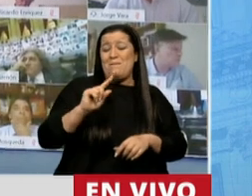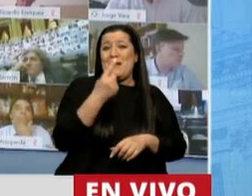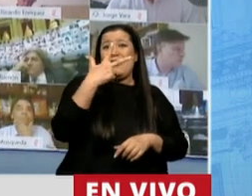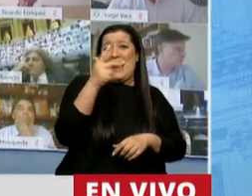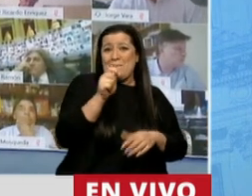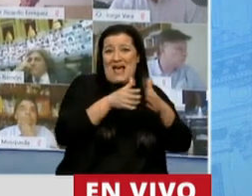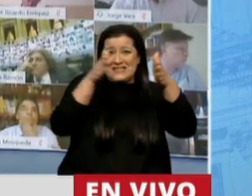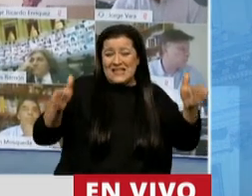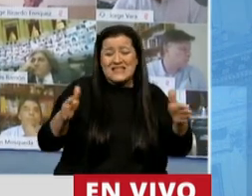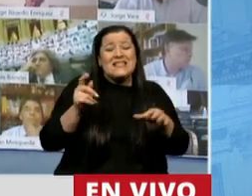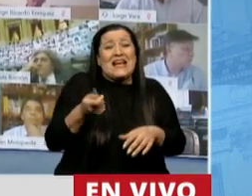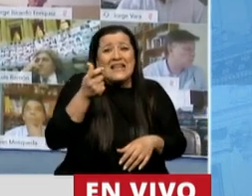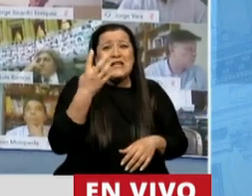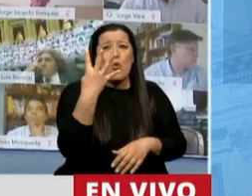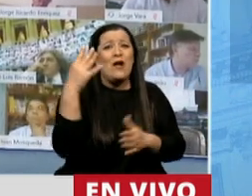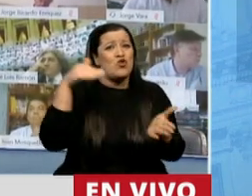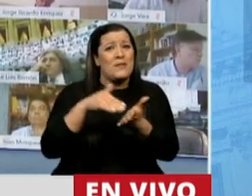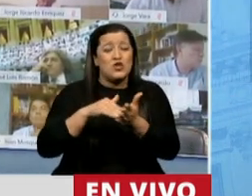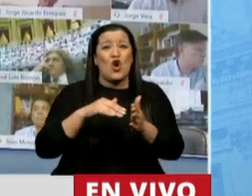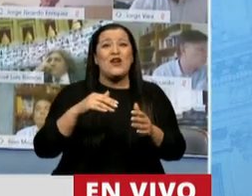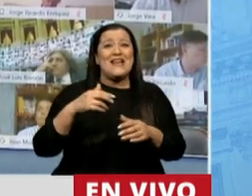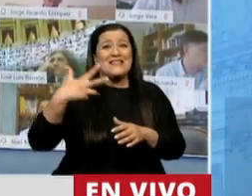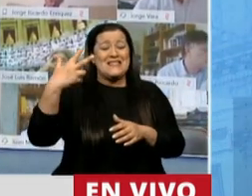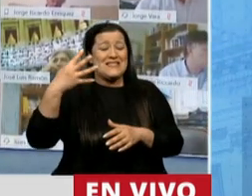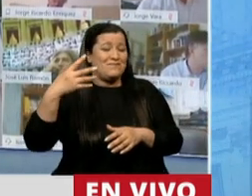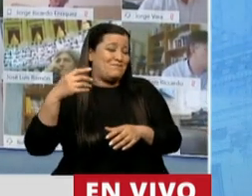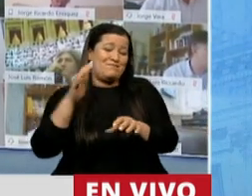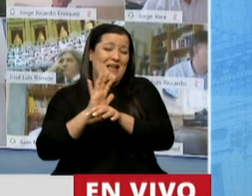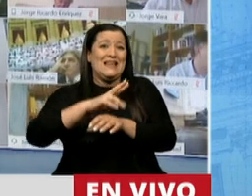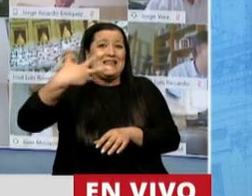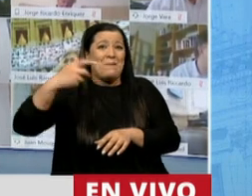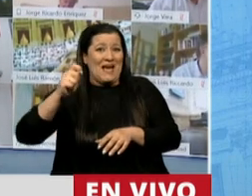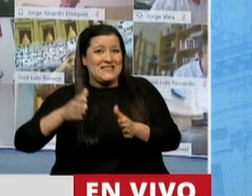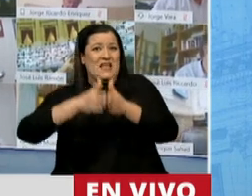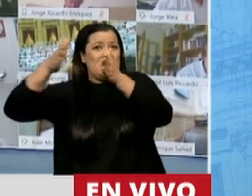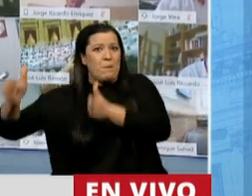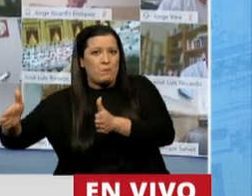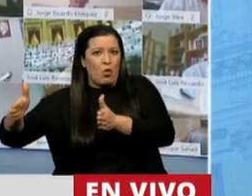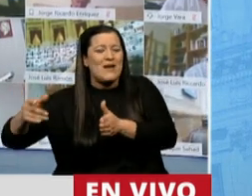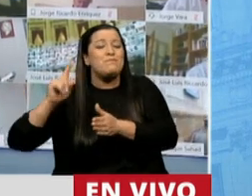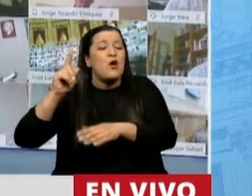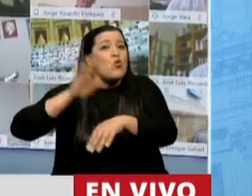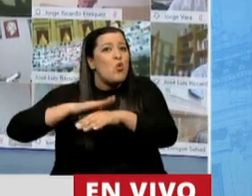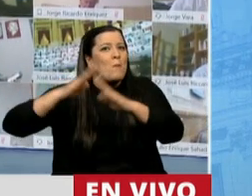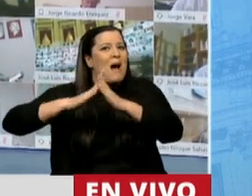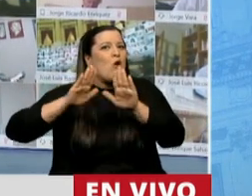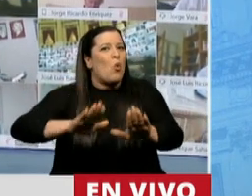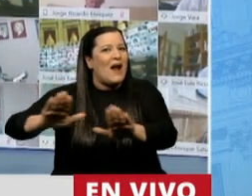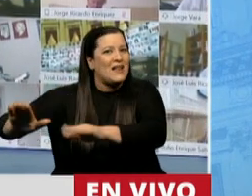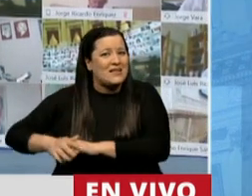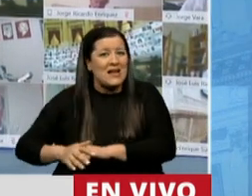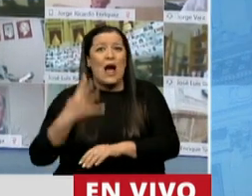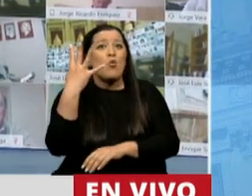4 millones perdidos en el segundo con la cuarentena no con la pandemia 4